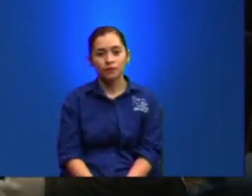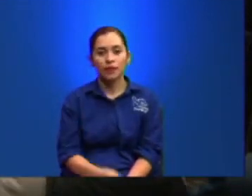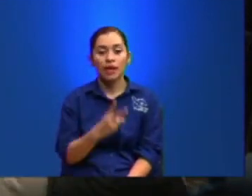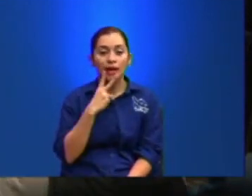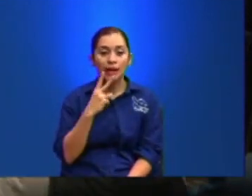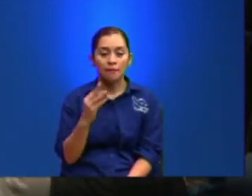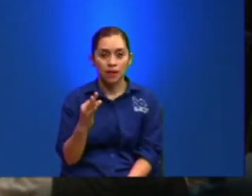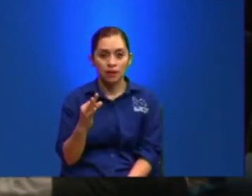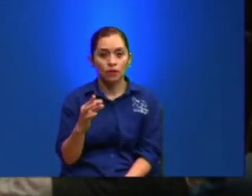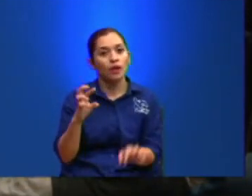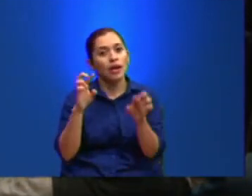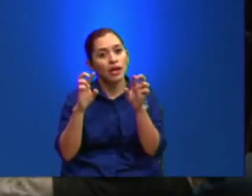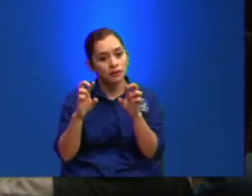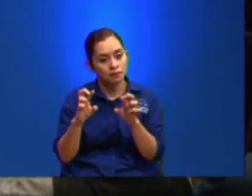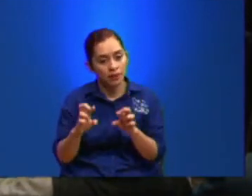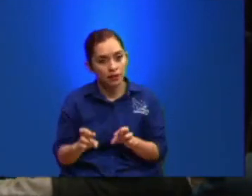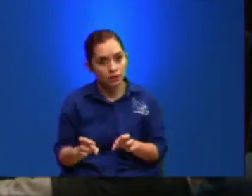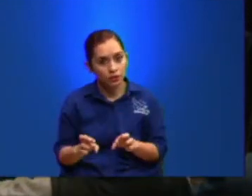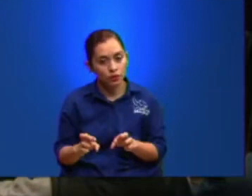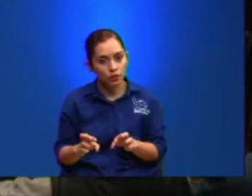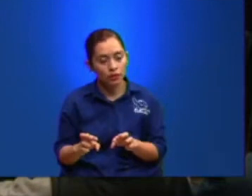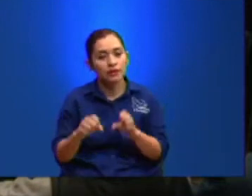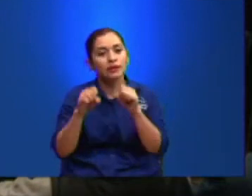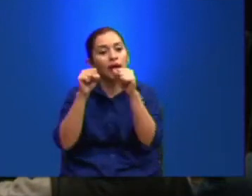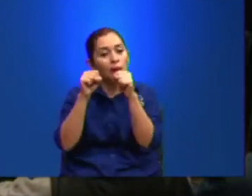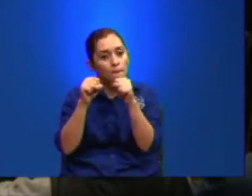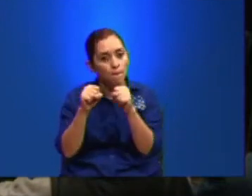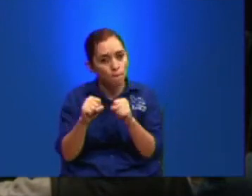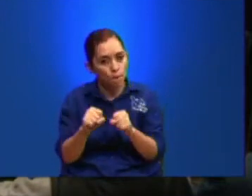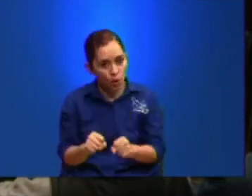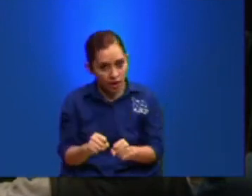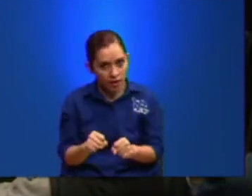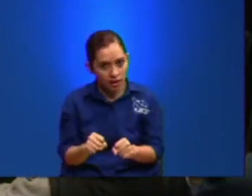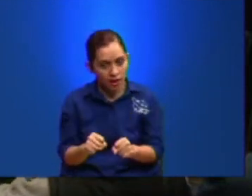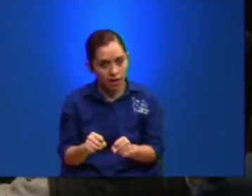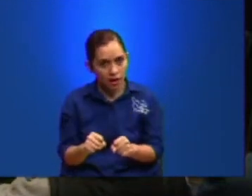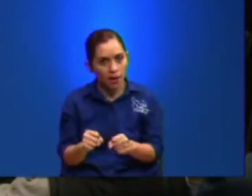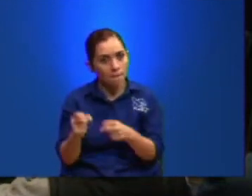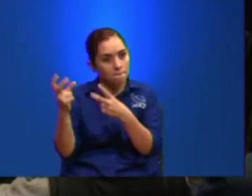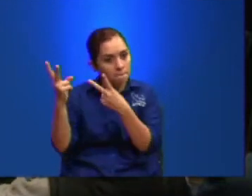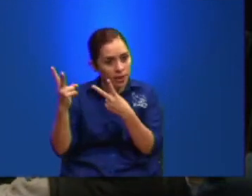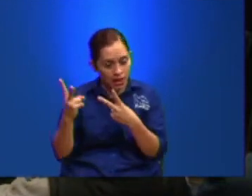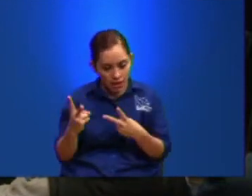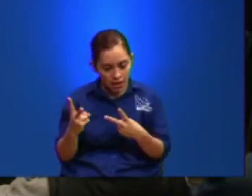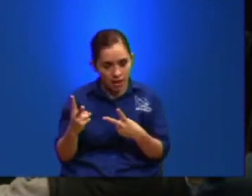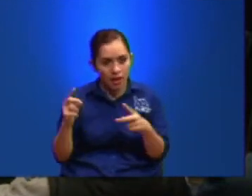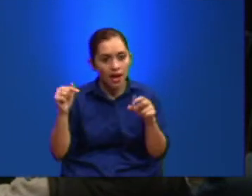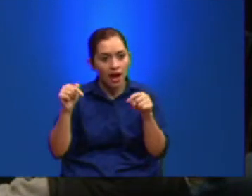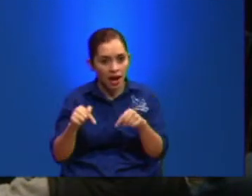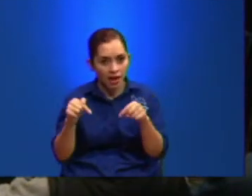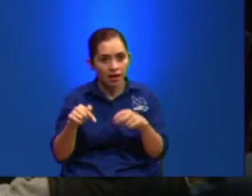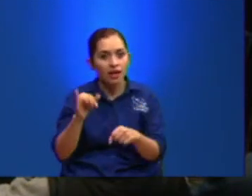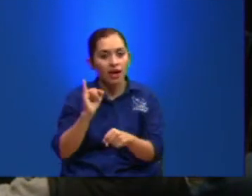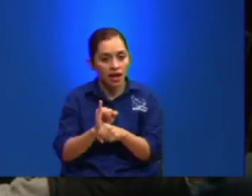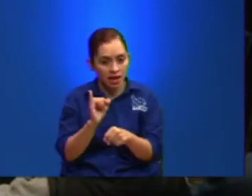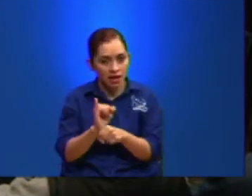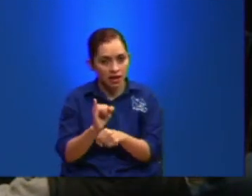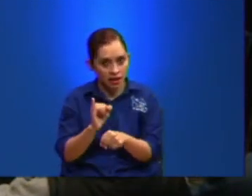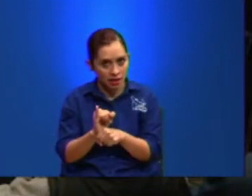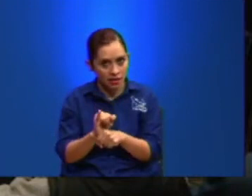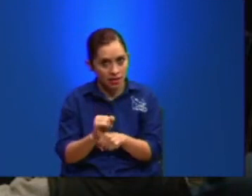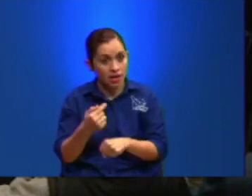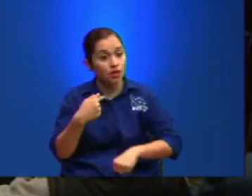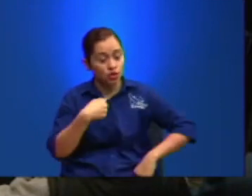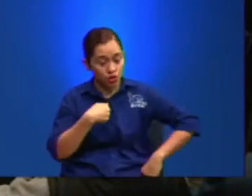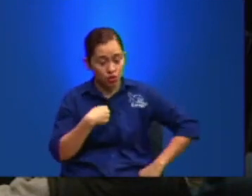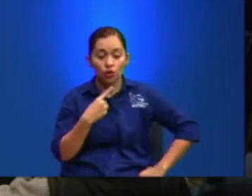gente que aunque que pudiendo venir a congregarse no se ponga yo le di le cuento